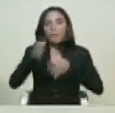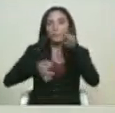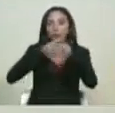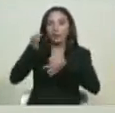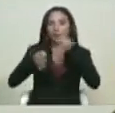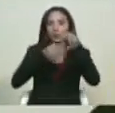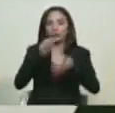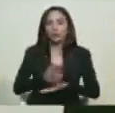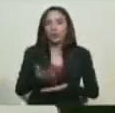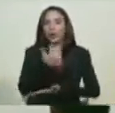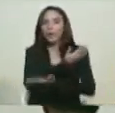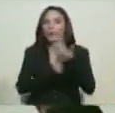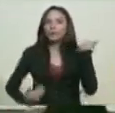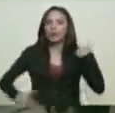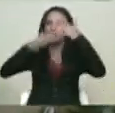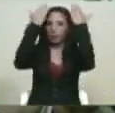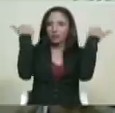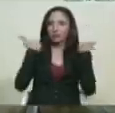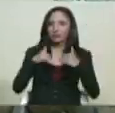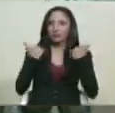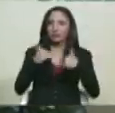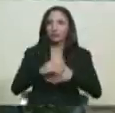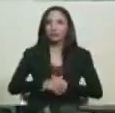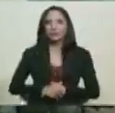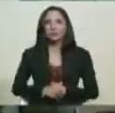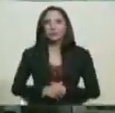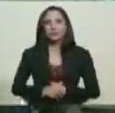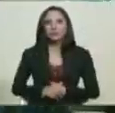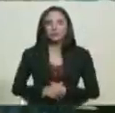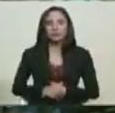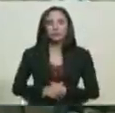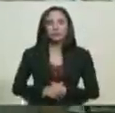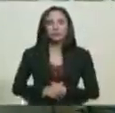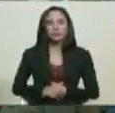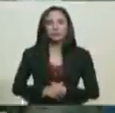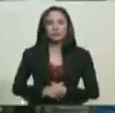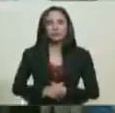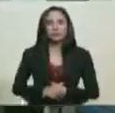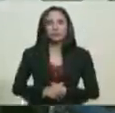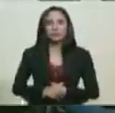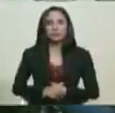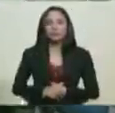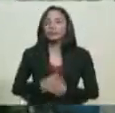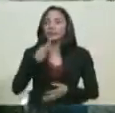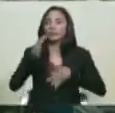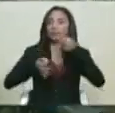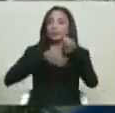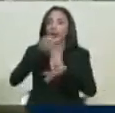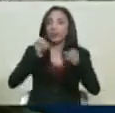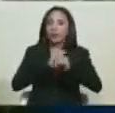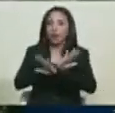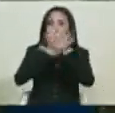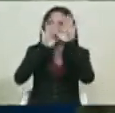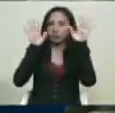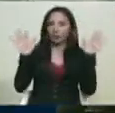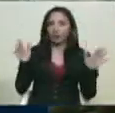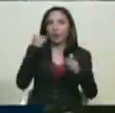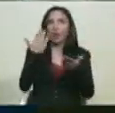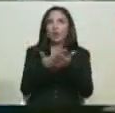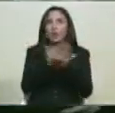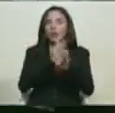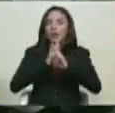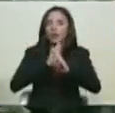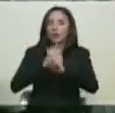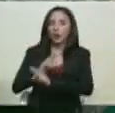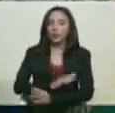palabras de la presidenta del Consejo Nacional Electoral, Tibisay Lucena, quien ha dado a conocer hasta este momento